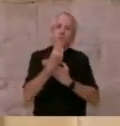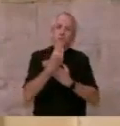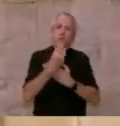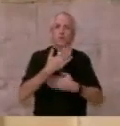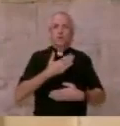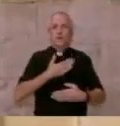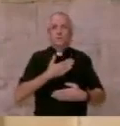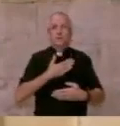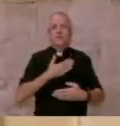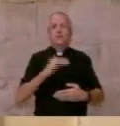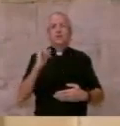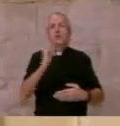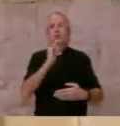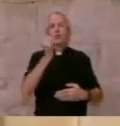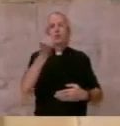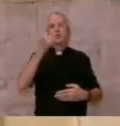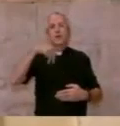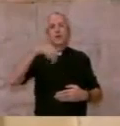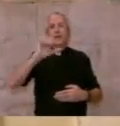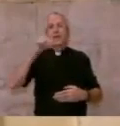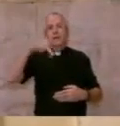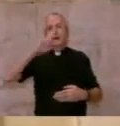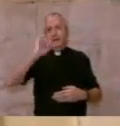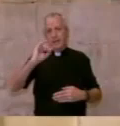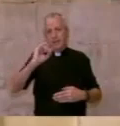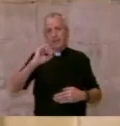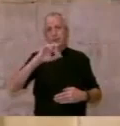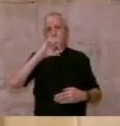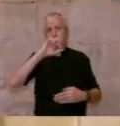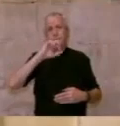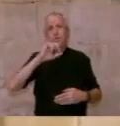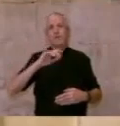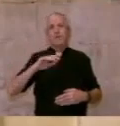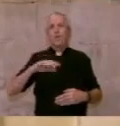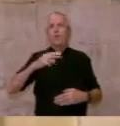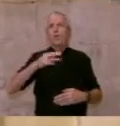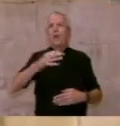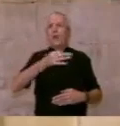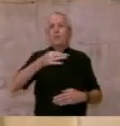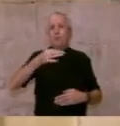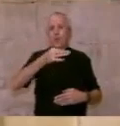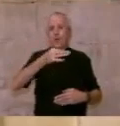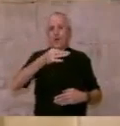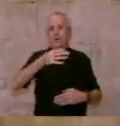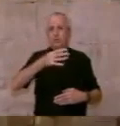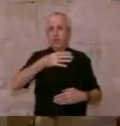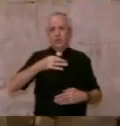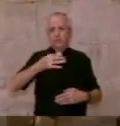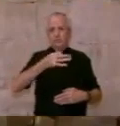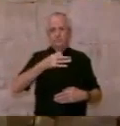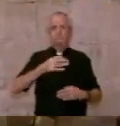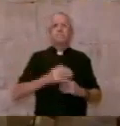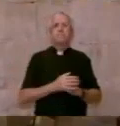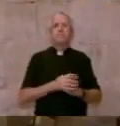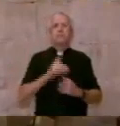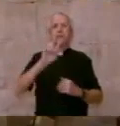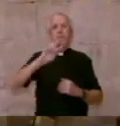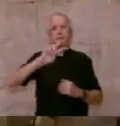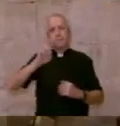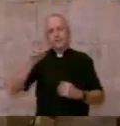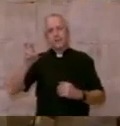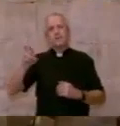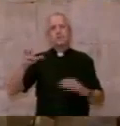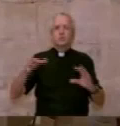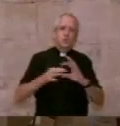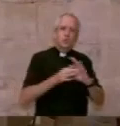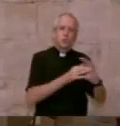el que fue Joan Enric, que fue mi formador en el seminario. Gracias, hermanos. Caminar en comunión con la paz